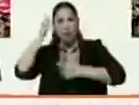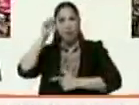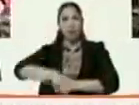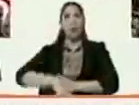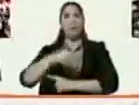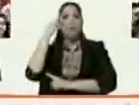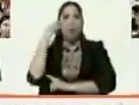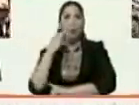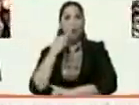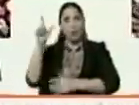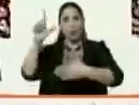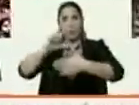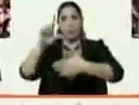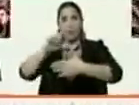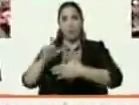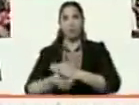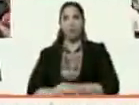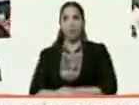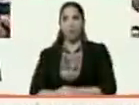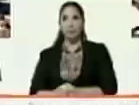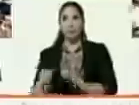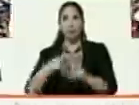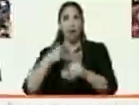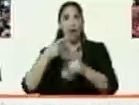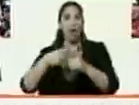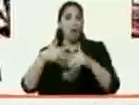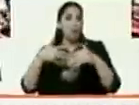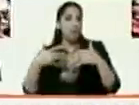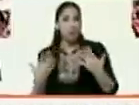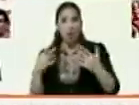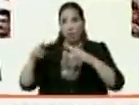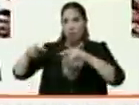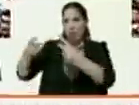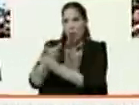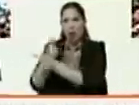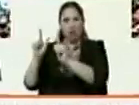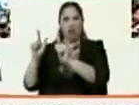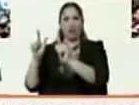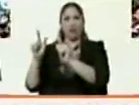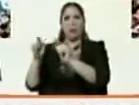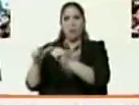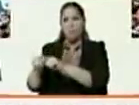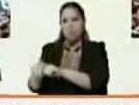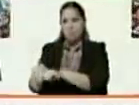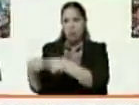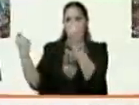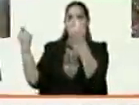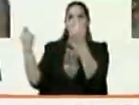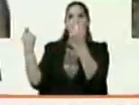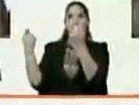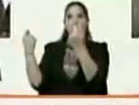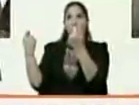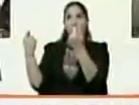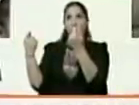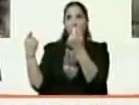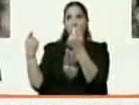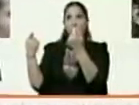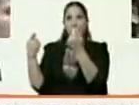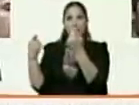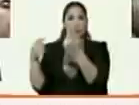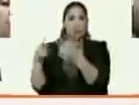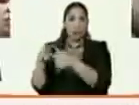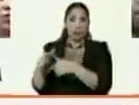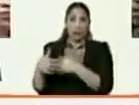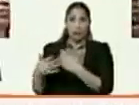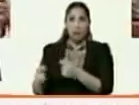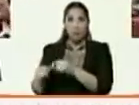Bolívar en América Latina. Entonces el neoliberalismo se resquebraja, tiembla el neoliberalismo y